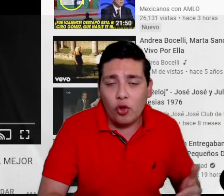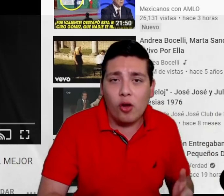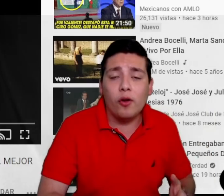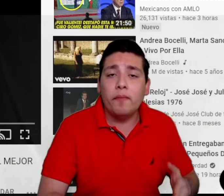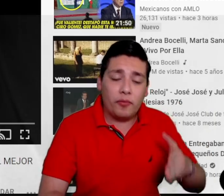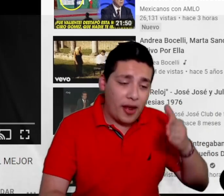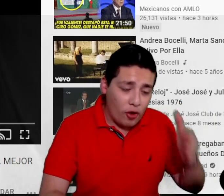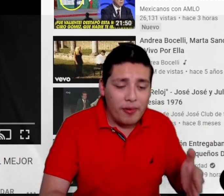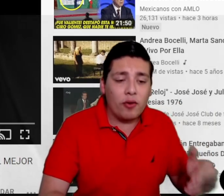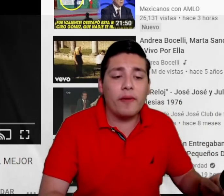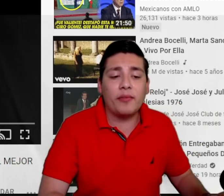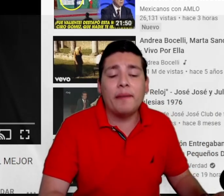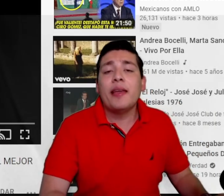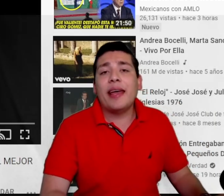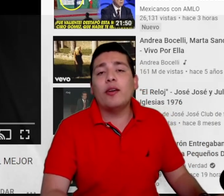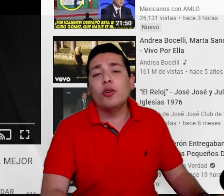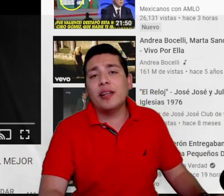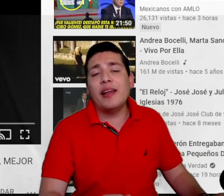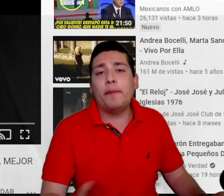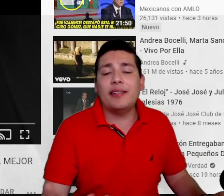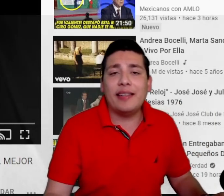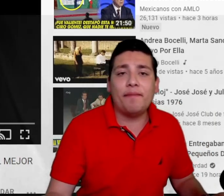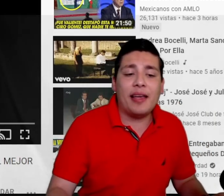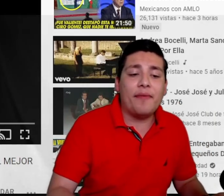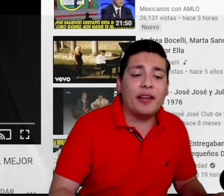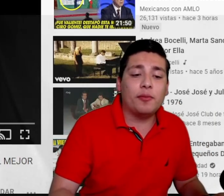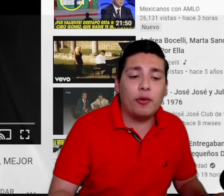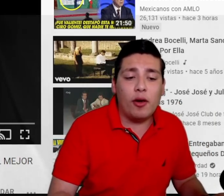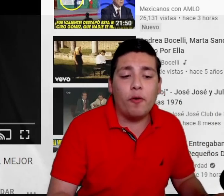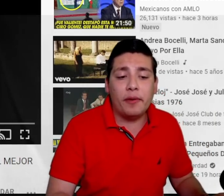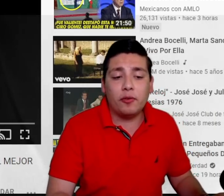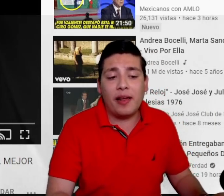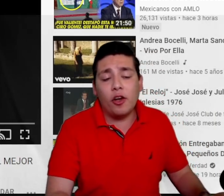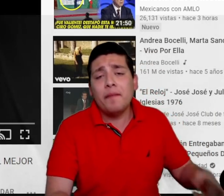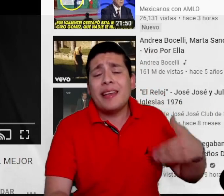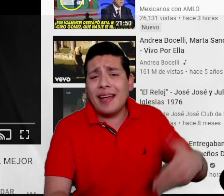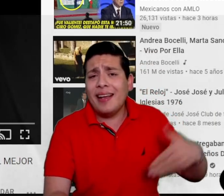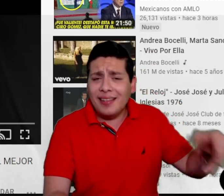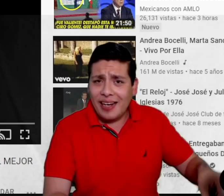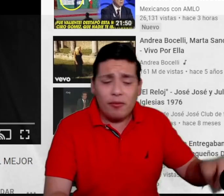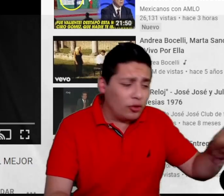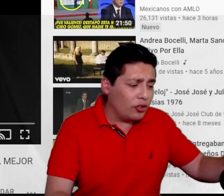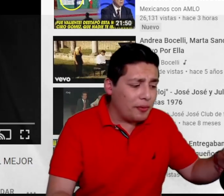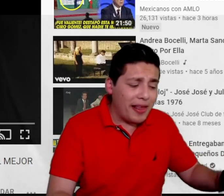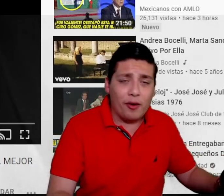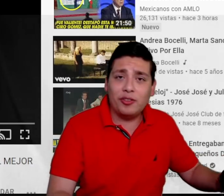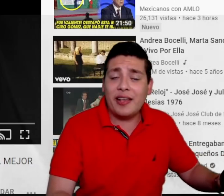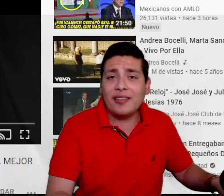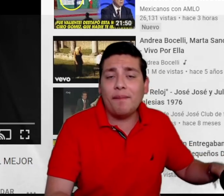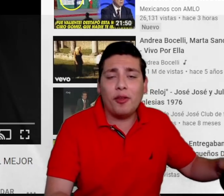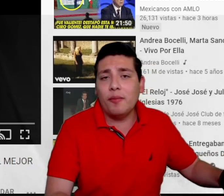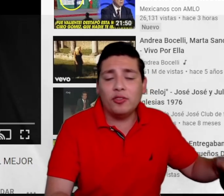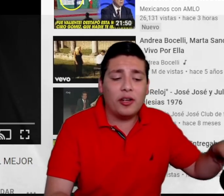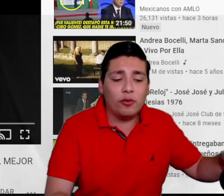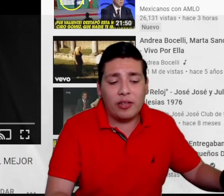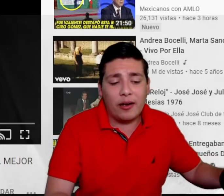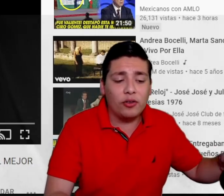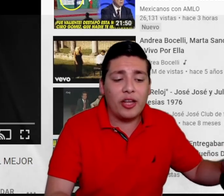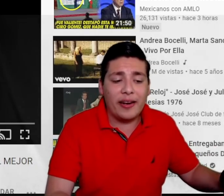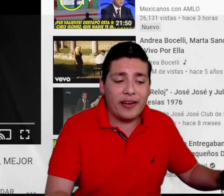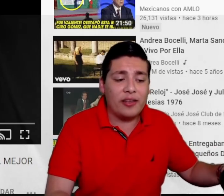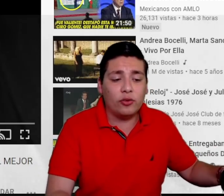lanzó con todo, de nueva cuenta, en contra del presidente Andrés Manuel López Obrador. Y aquí les traemos otros videos. Y es que podemos